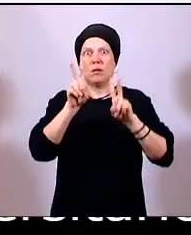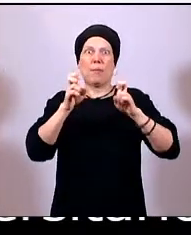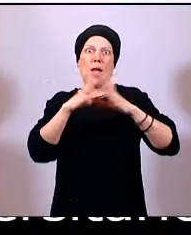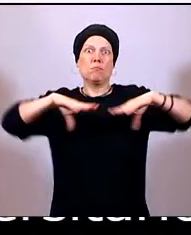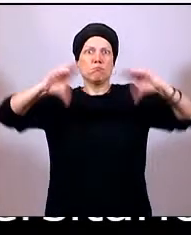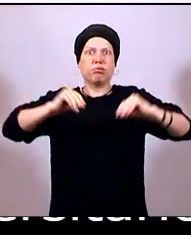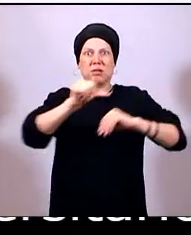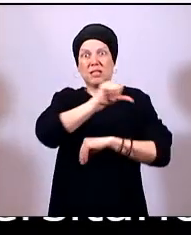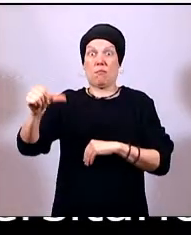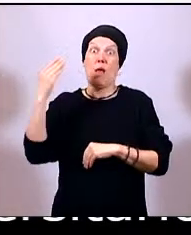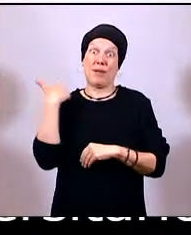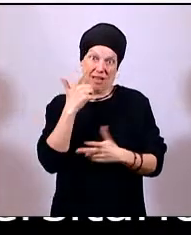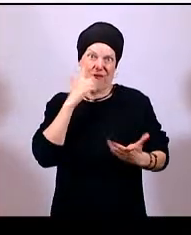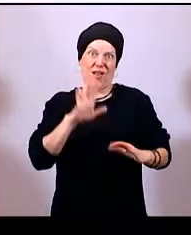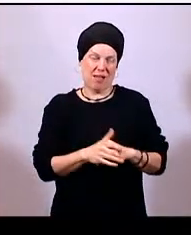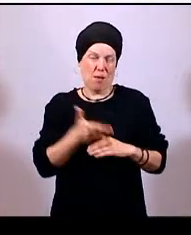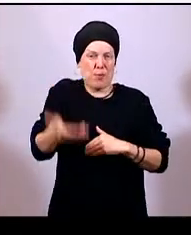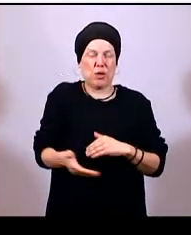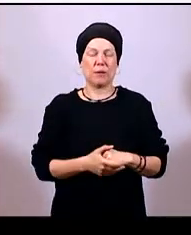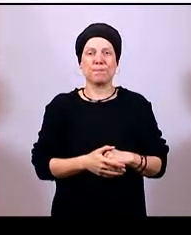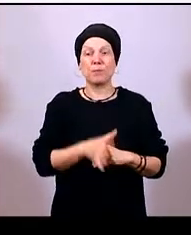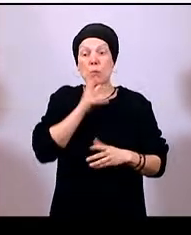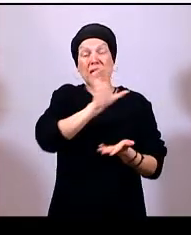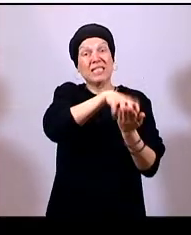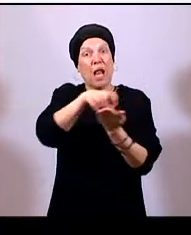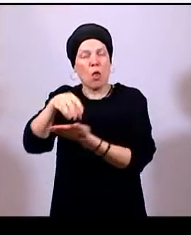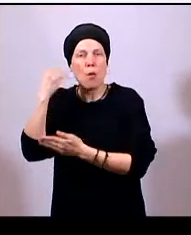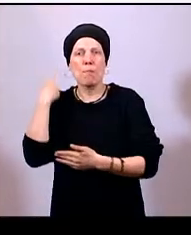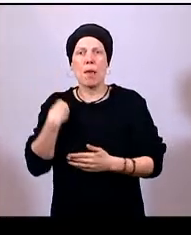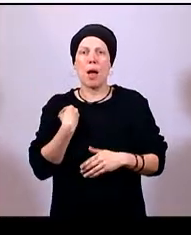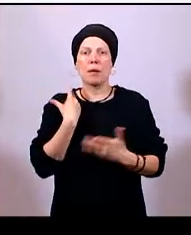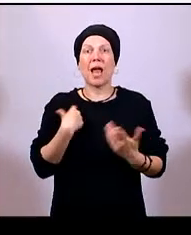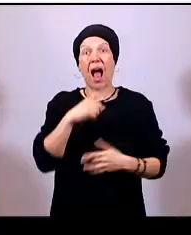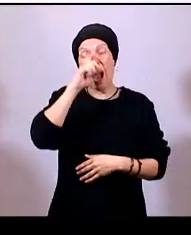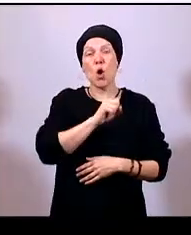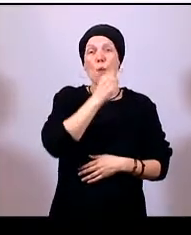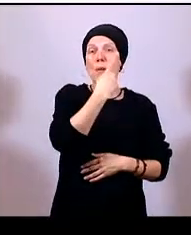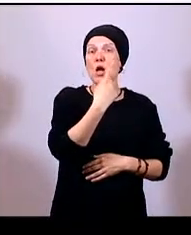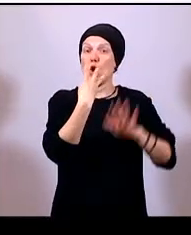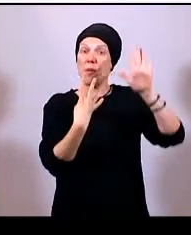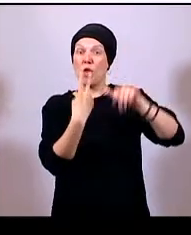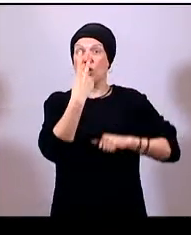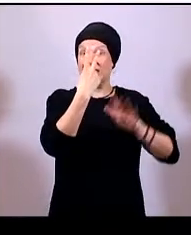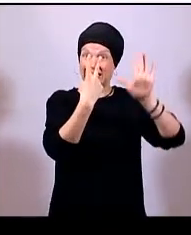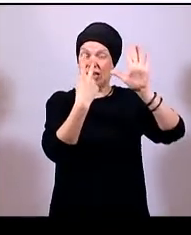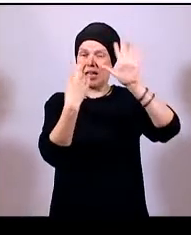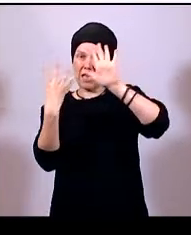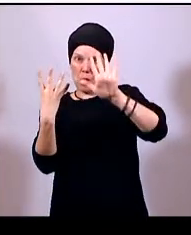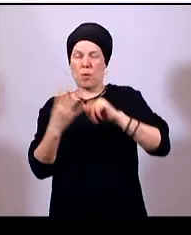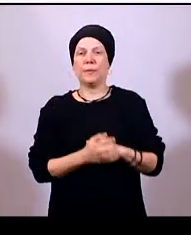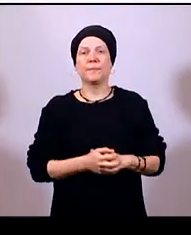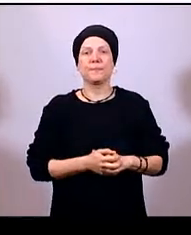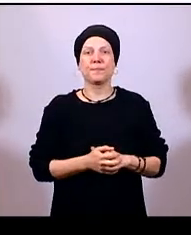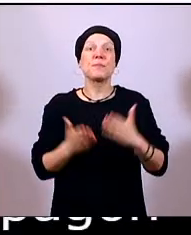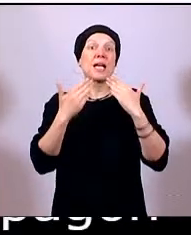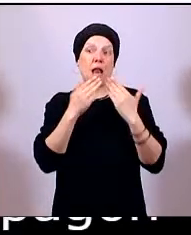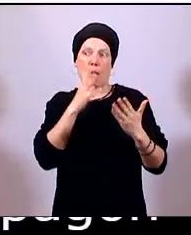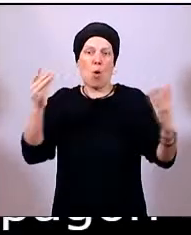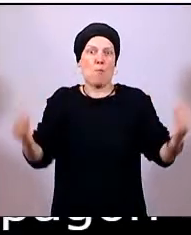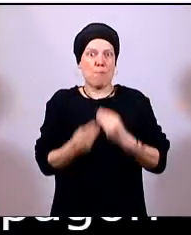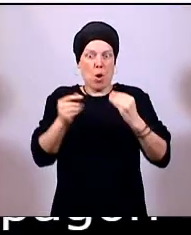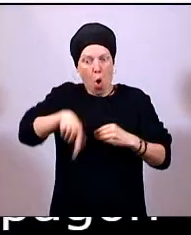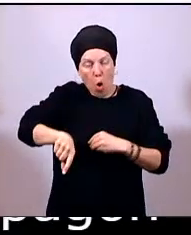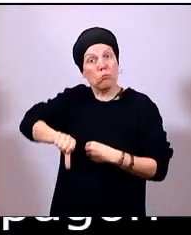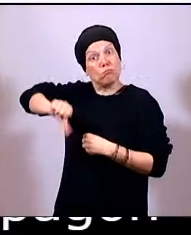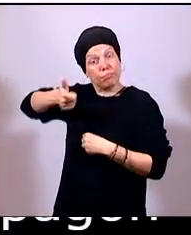la semana pasada, dado que estas instalaciones son de 1979. Gracias a las mejoras que hoy